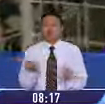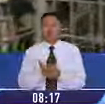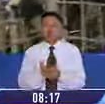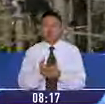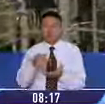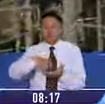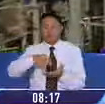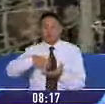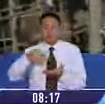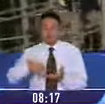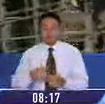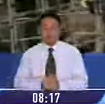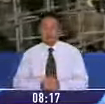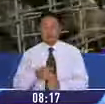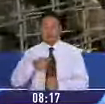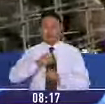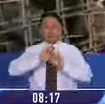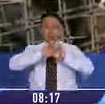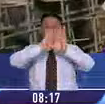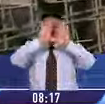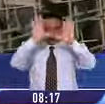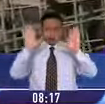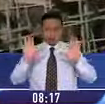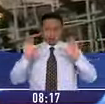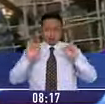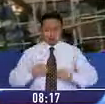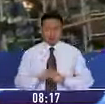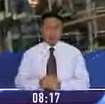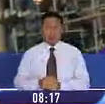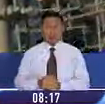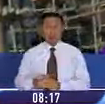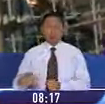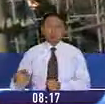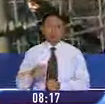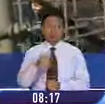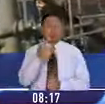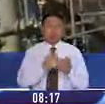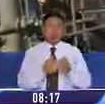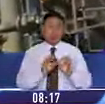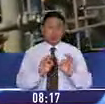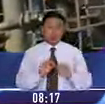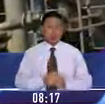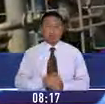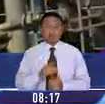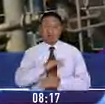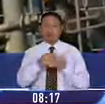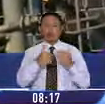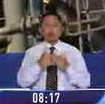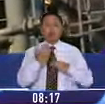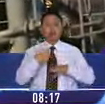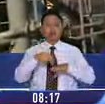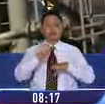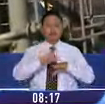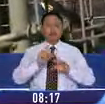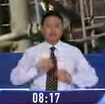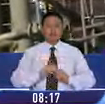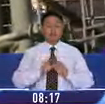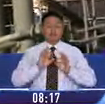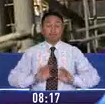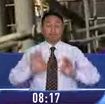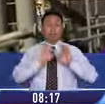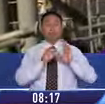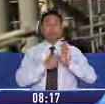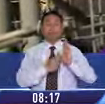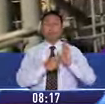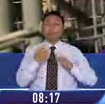con esto vamos a dar una transparencia y también se va a permitir y no perjudicar a nadie. Todo va a funcionar con normalidad. Cabe recalcar que todo